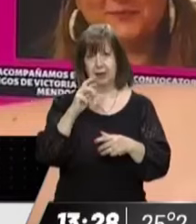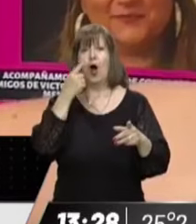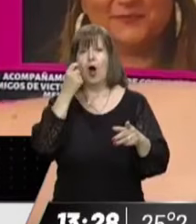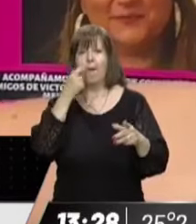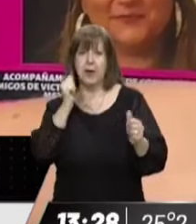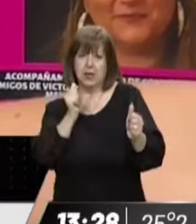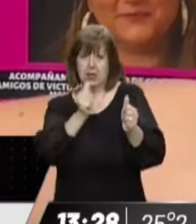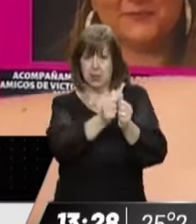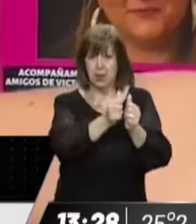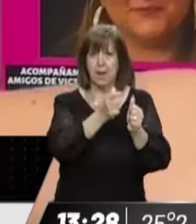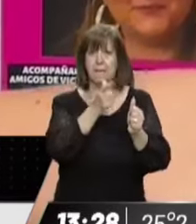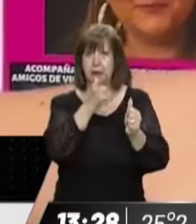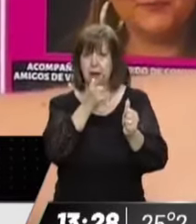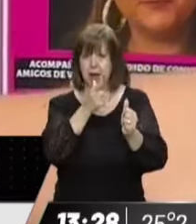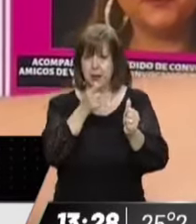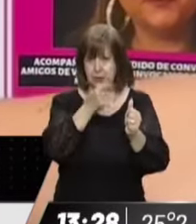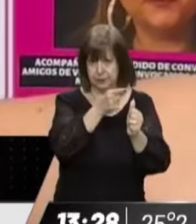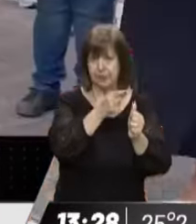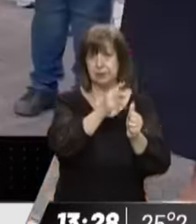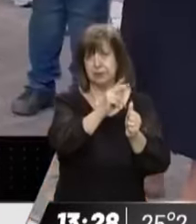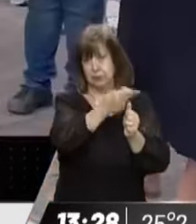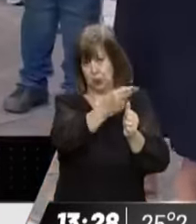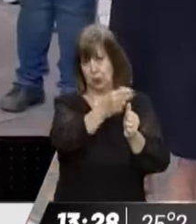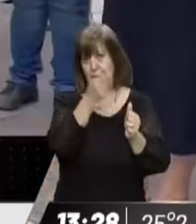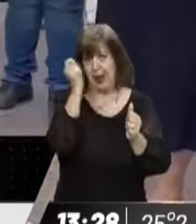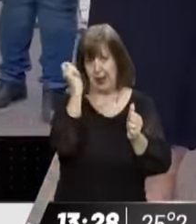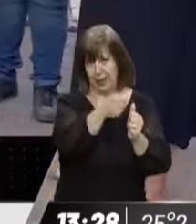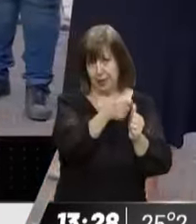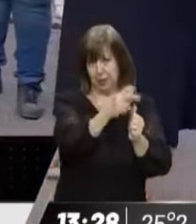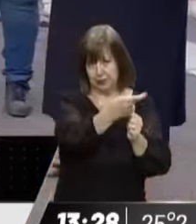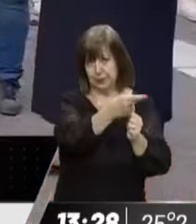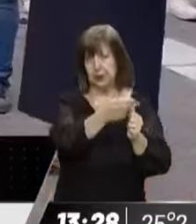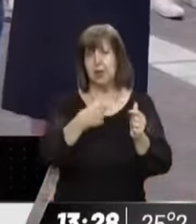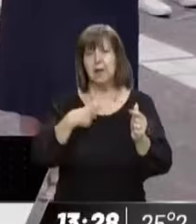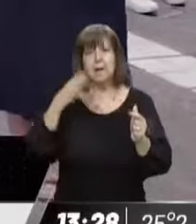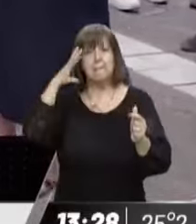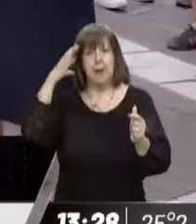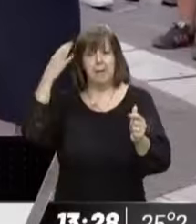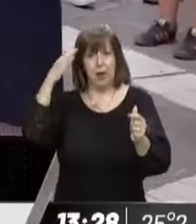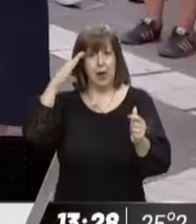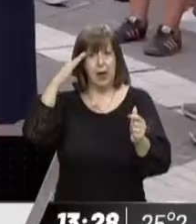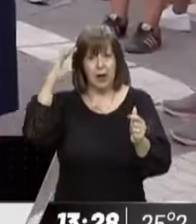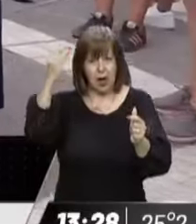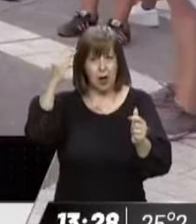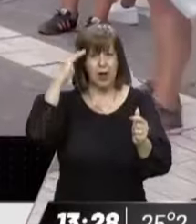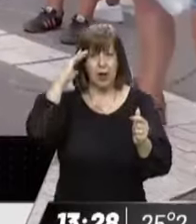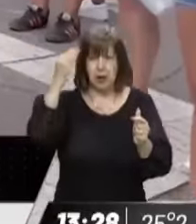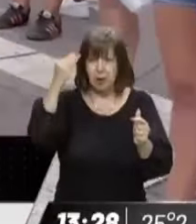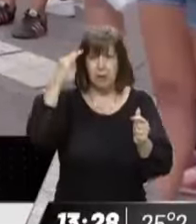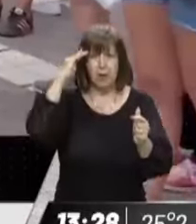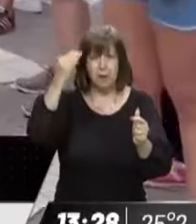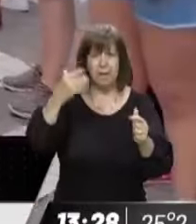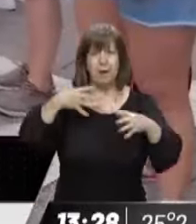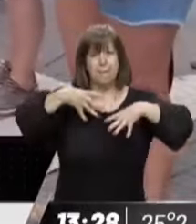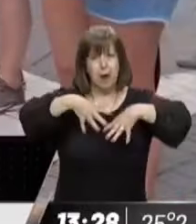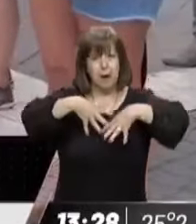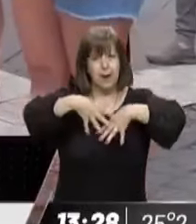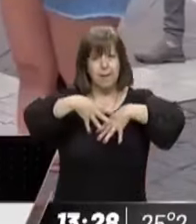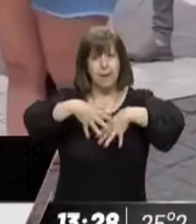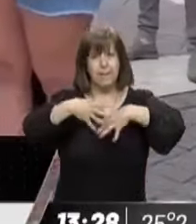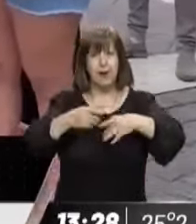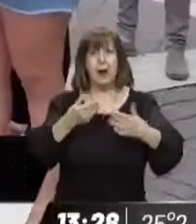semana pasada. Y bueno, estamos convocadas para, en memoria de ella, para marchar y,